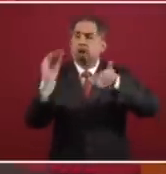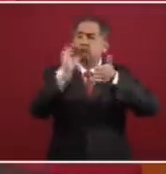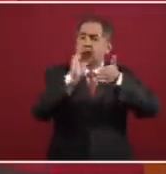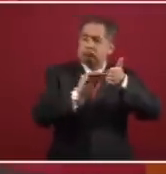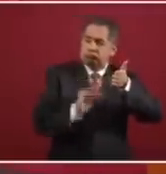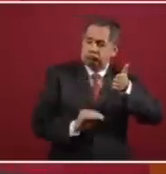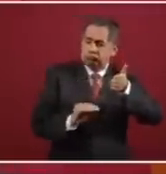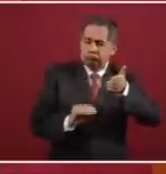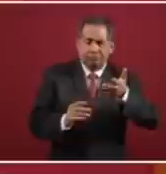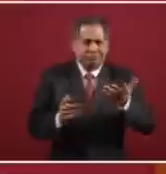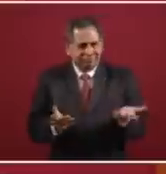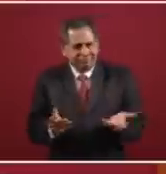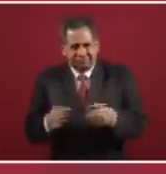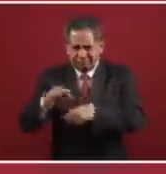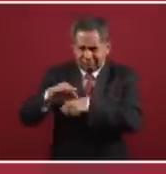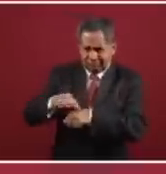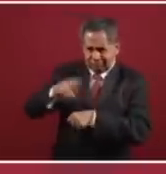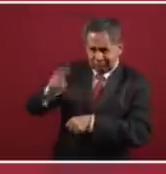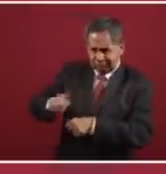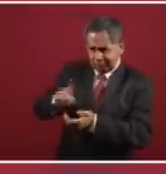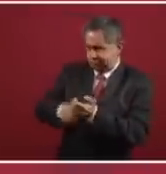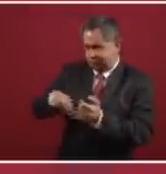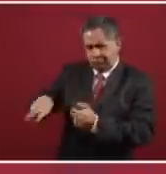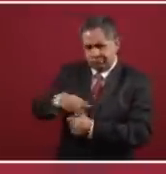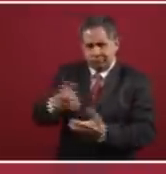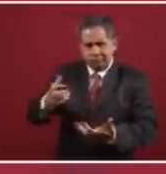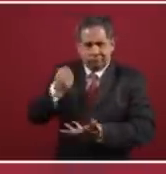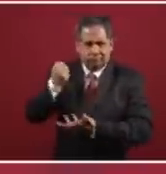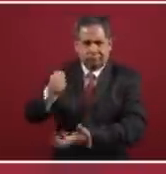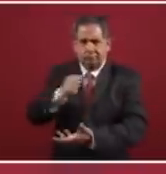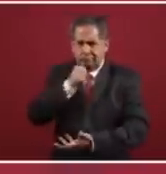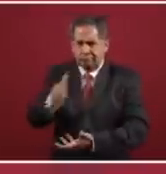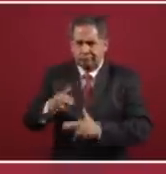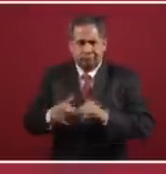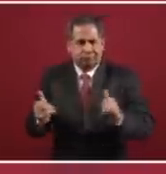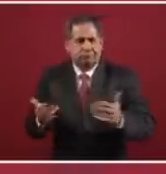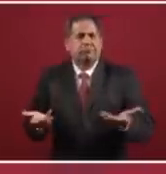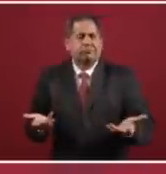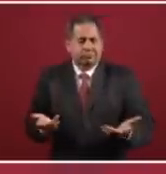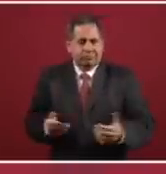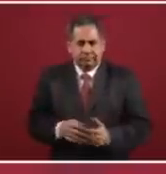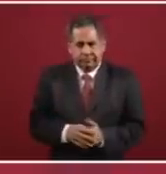generales si no hay presupuesto?